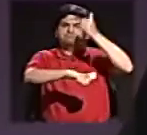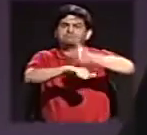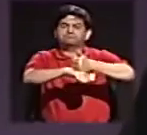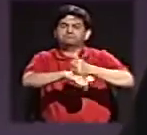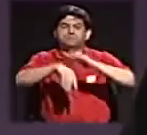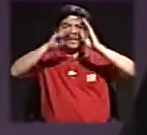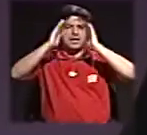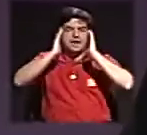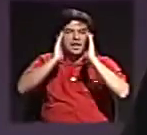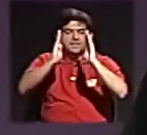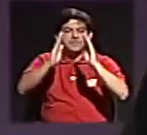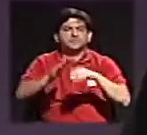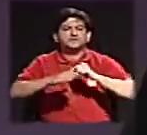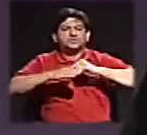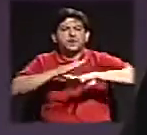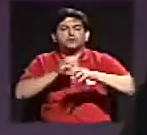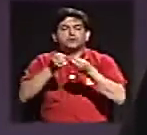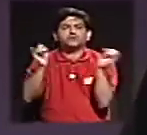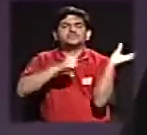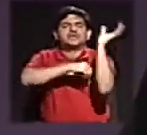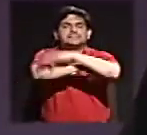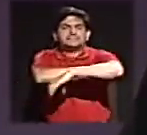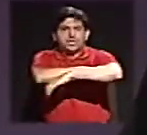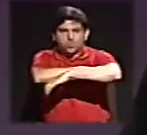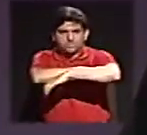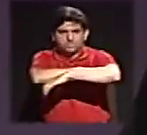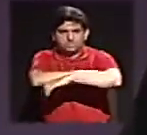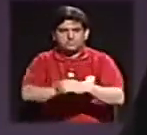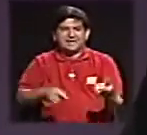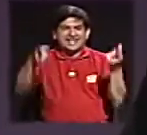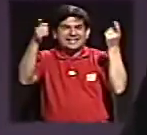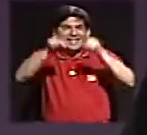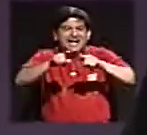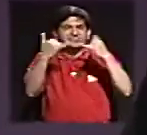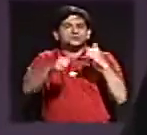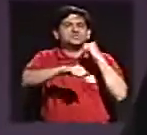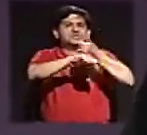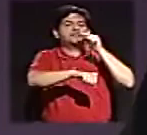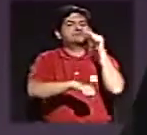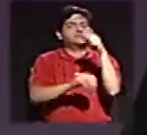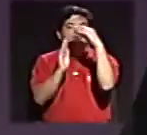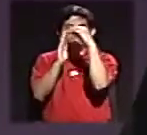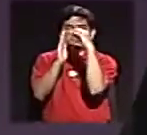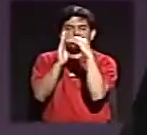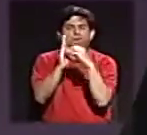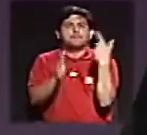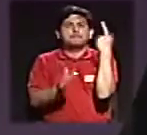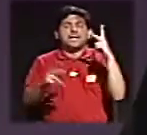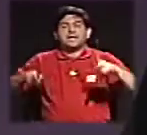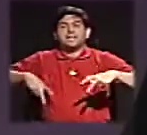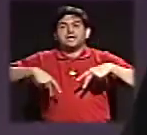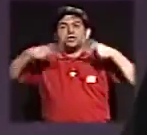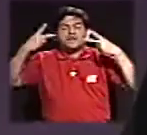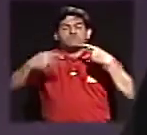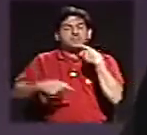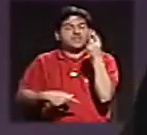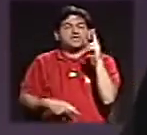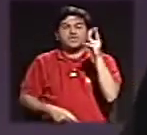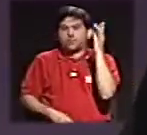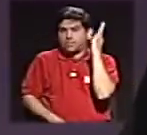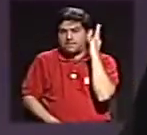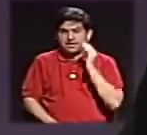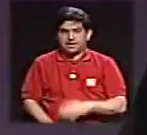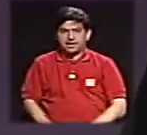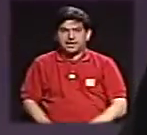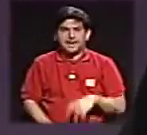de atención al aborto impune en los casos previstos allí, cuando está en peligro la vida y, tal como lo dijo la